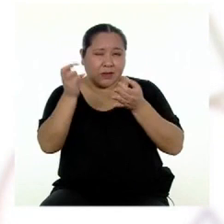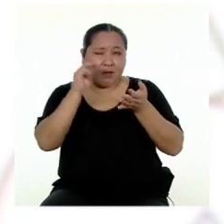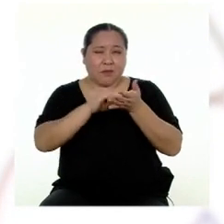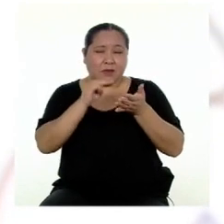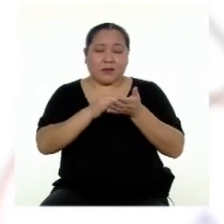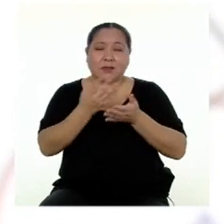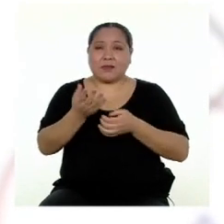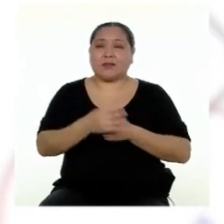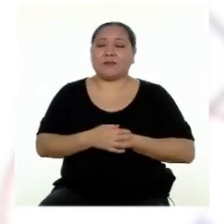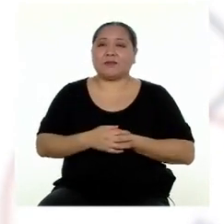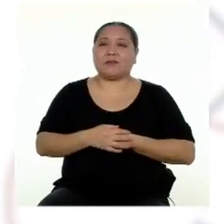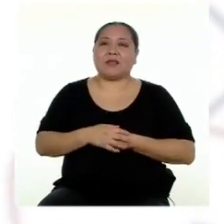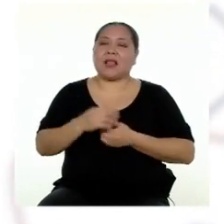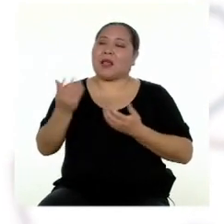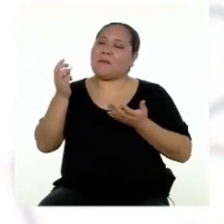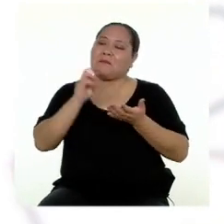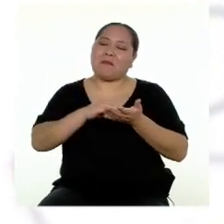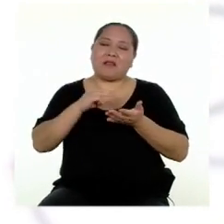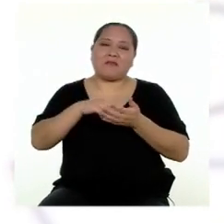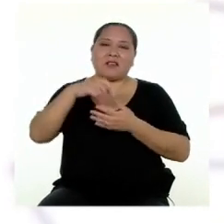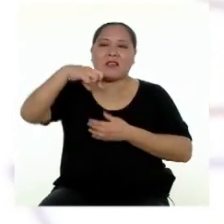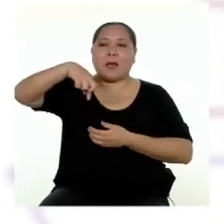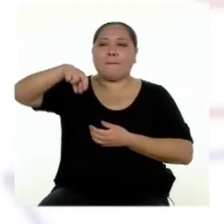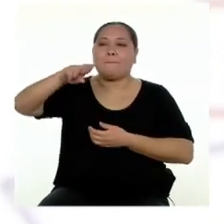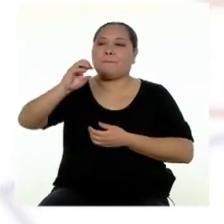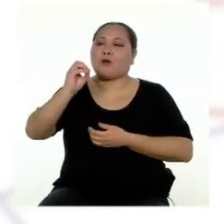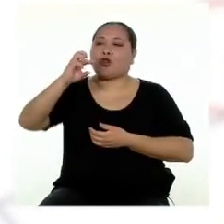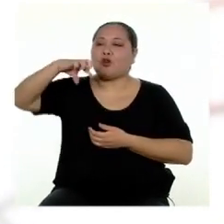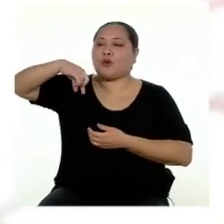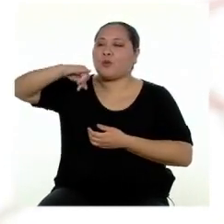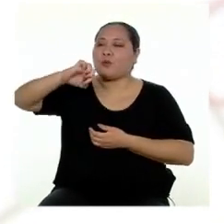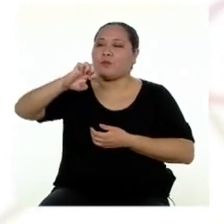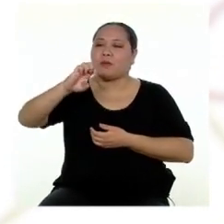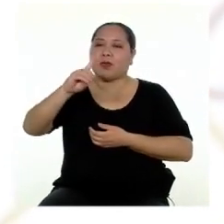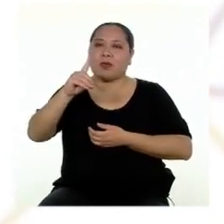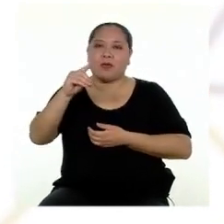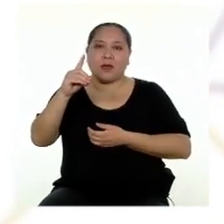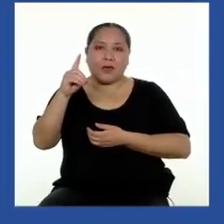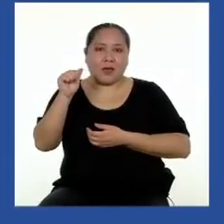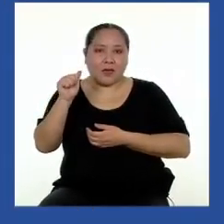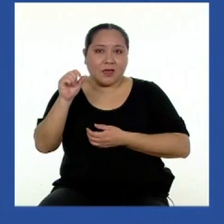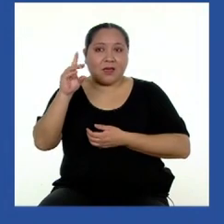la más sencilla de las tres. ¡Claro! ¿Cómo es?